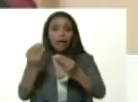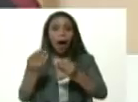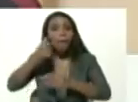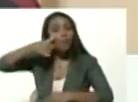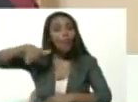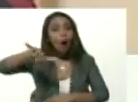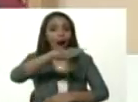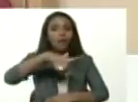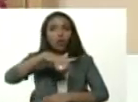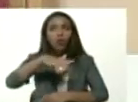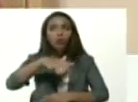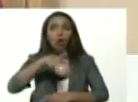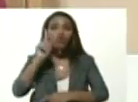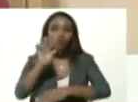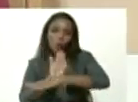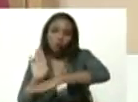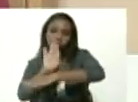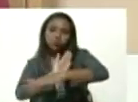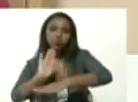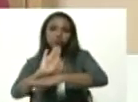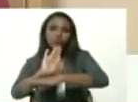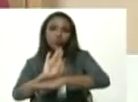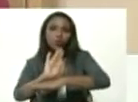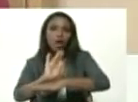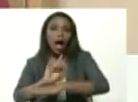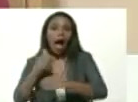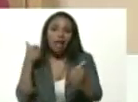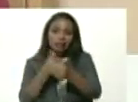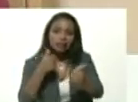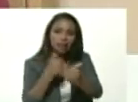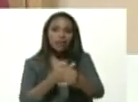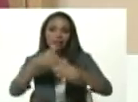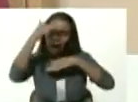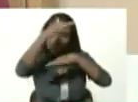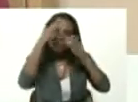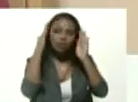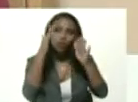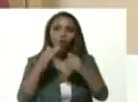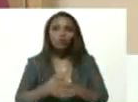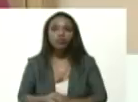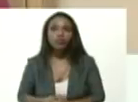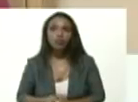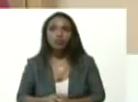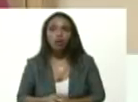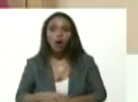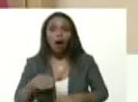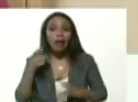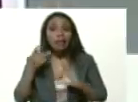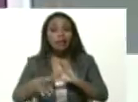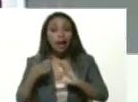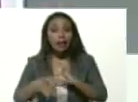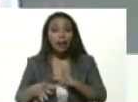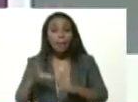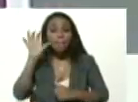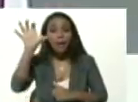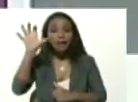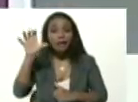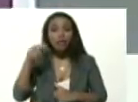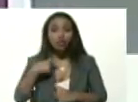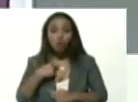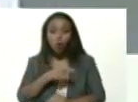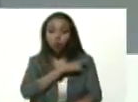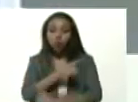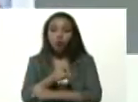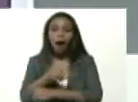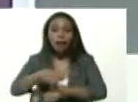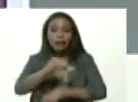pueblo su protección, su asistencia, su atención. Por el carnet de la patria he ordenado y esta semana